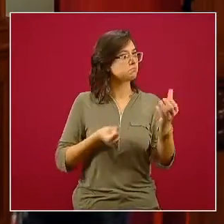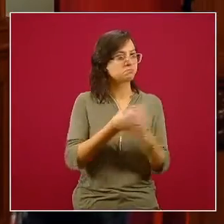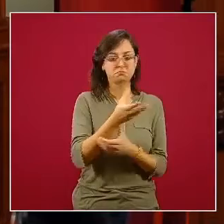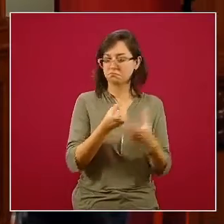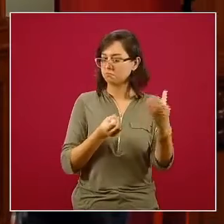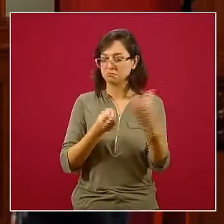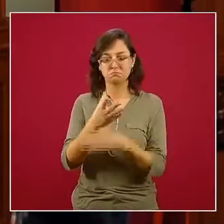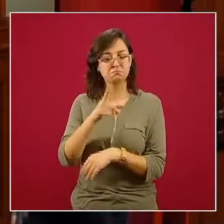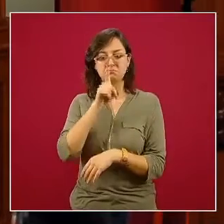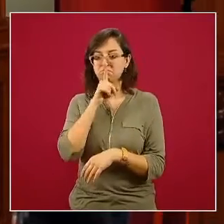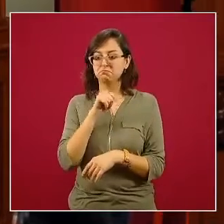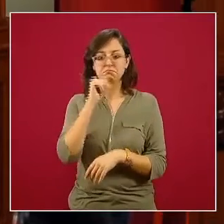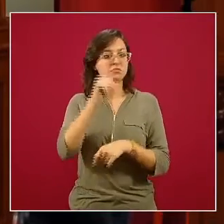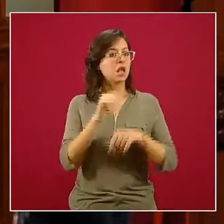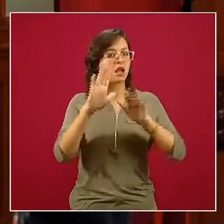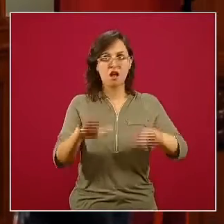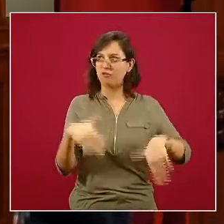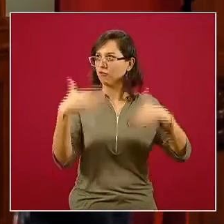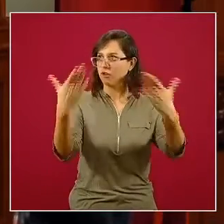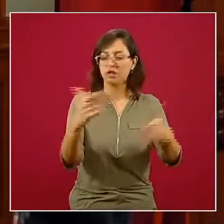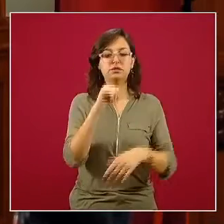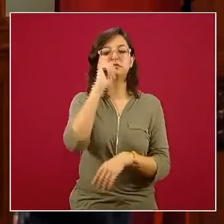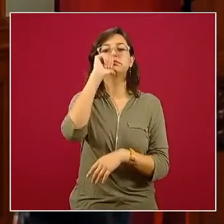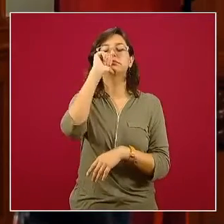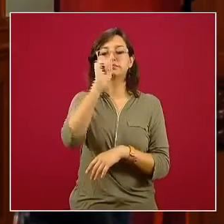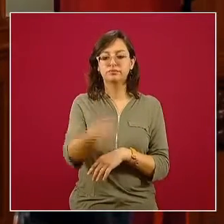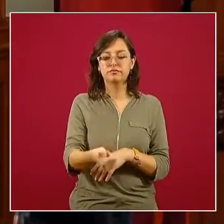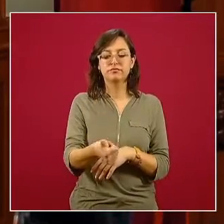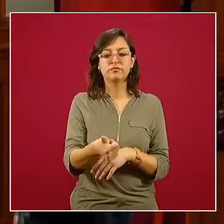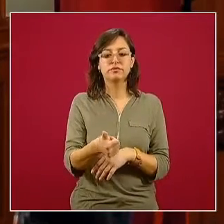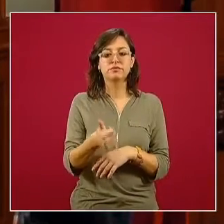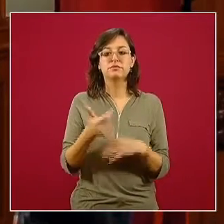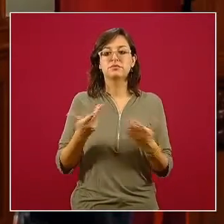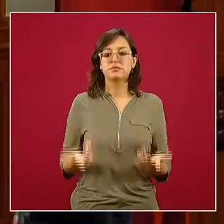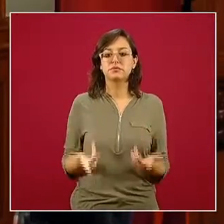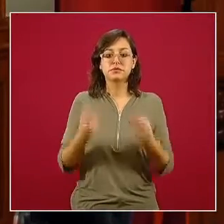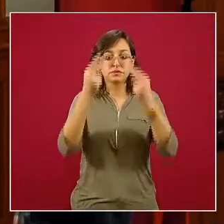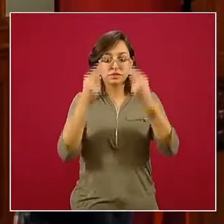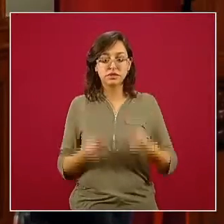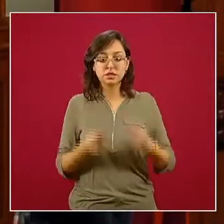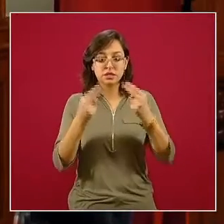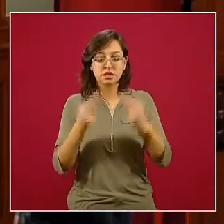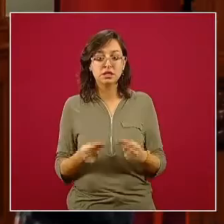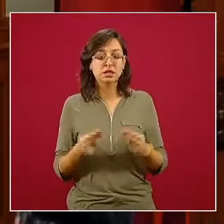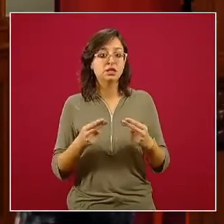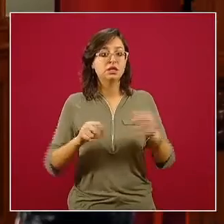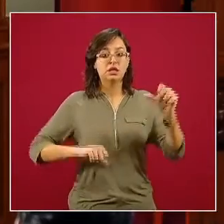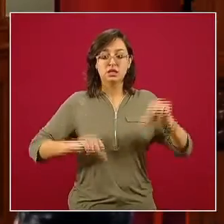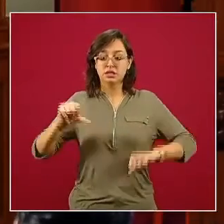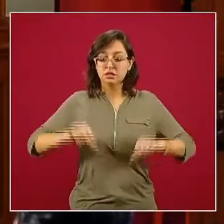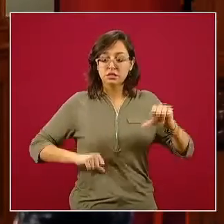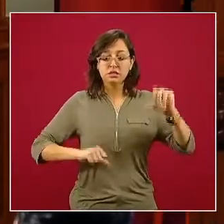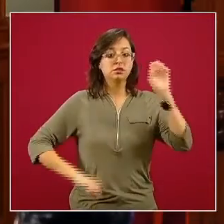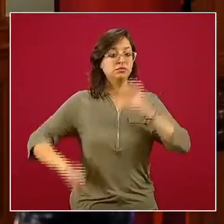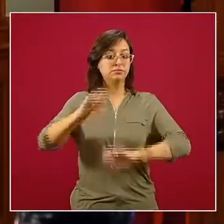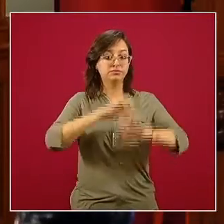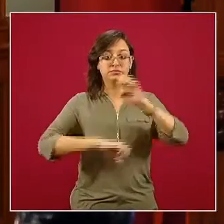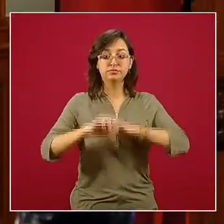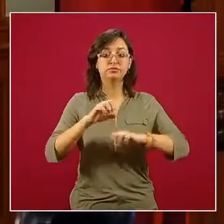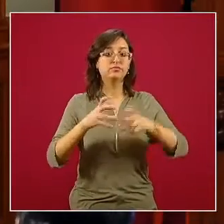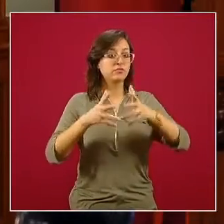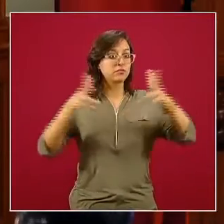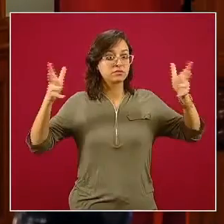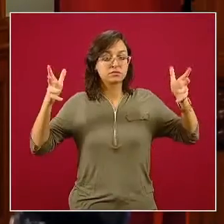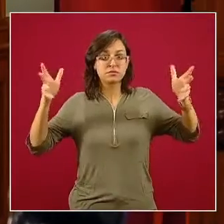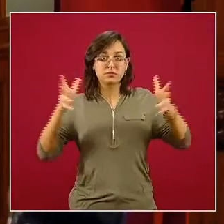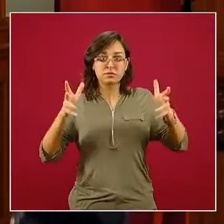a el espacio público, en la medida en que no abran todavía las empresas grandes,